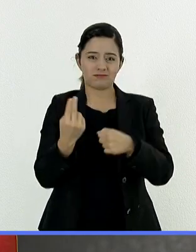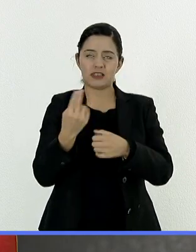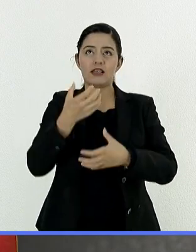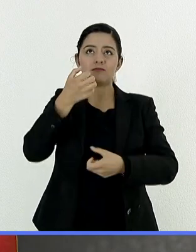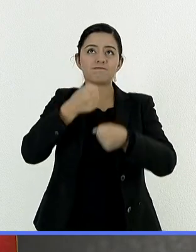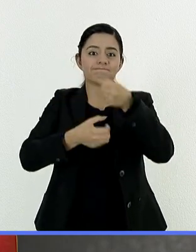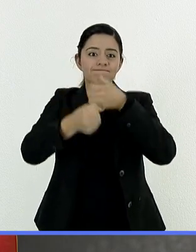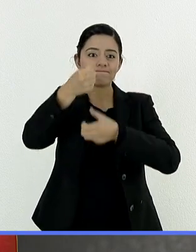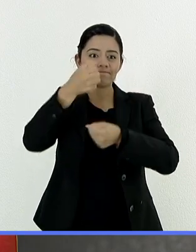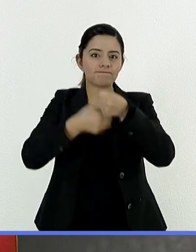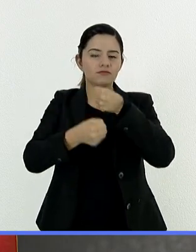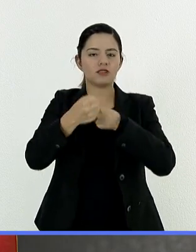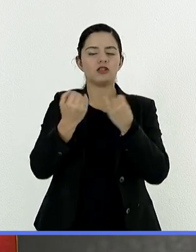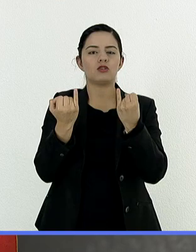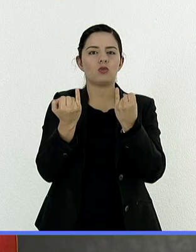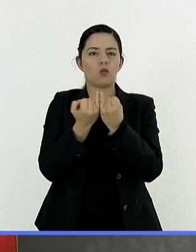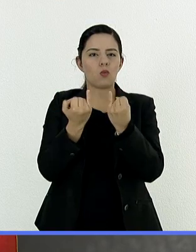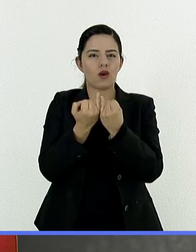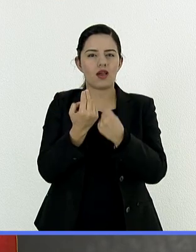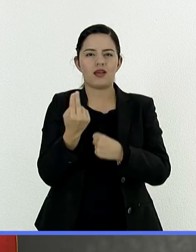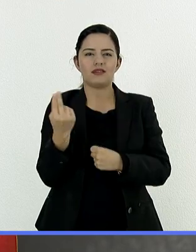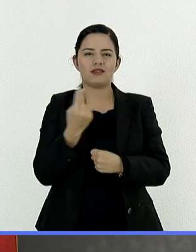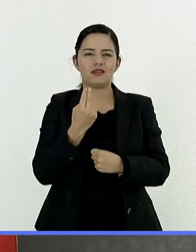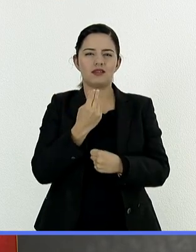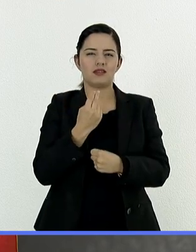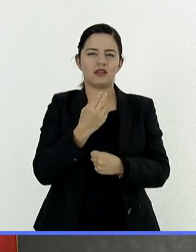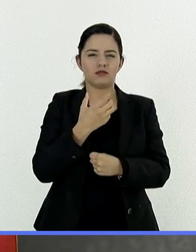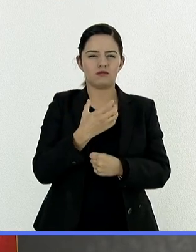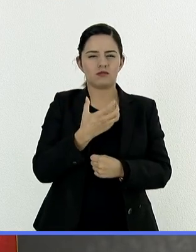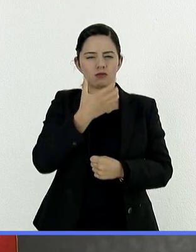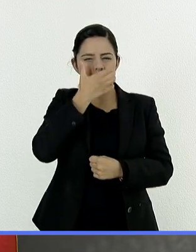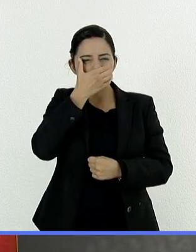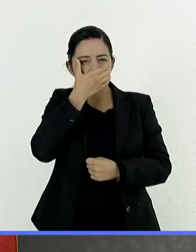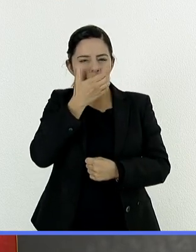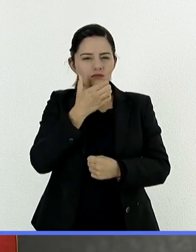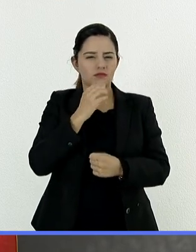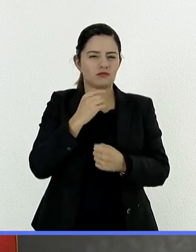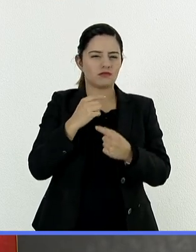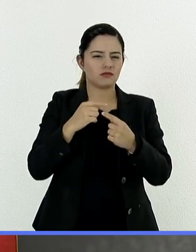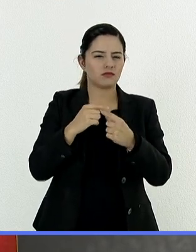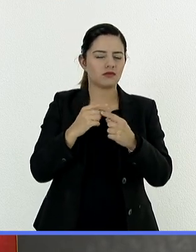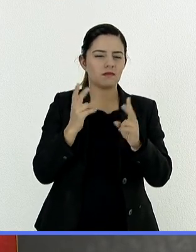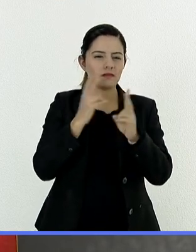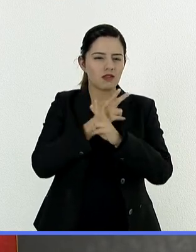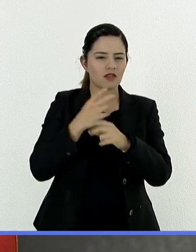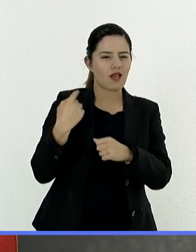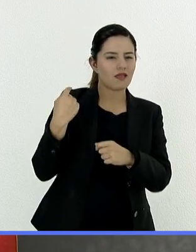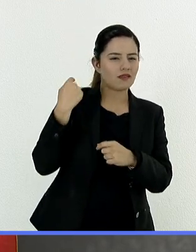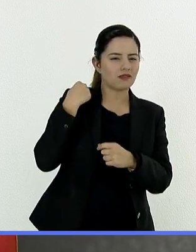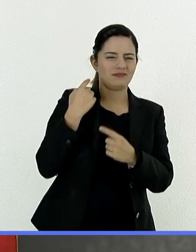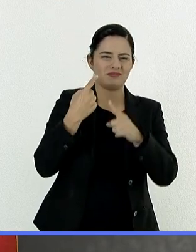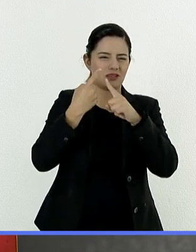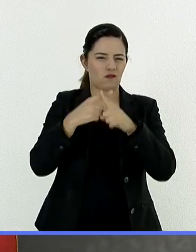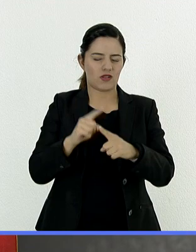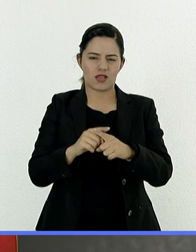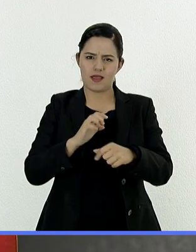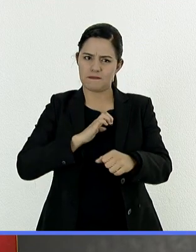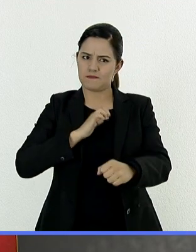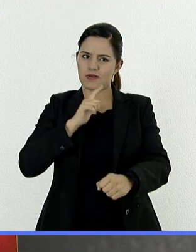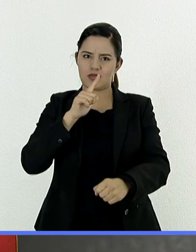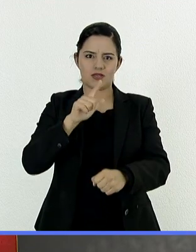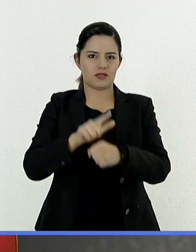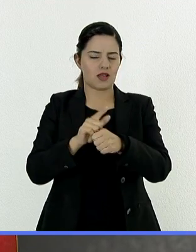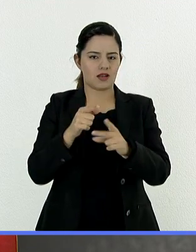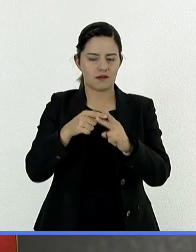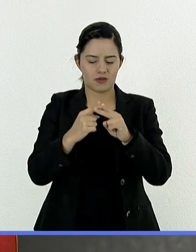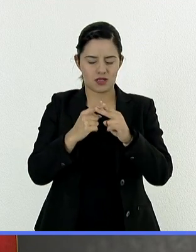necesitas equipo de buceo muy especializado necesitas un entrenamiento muy especializado de buceo en Cuevas y una un